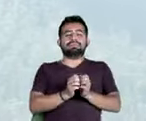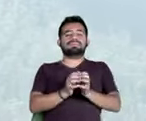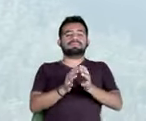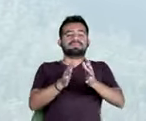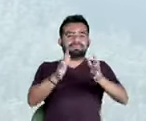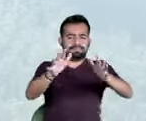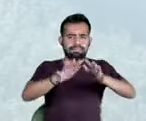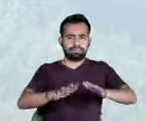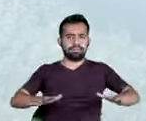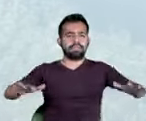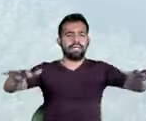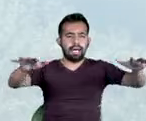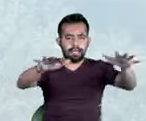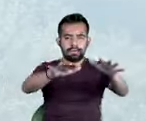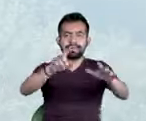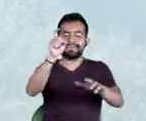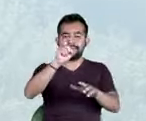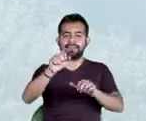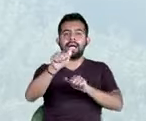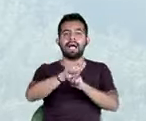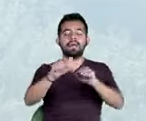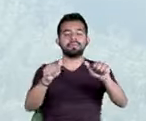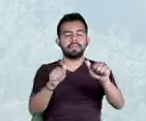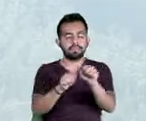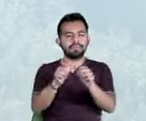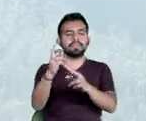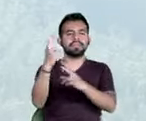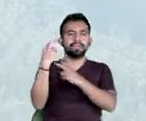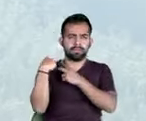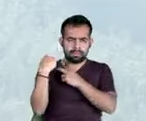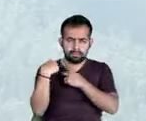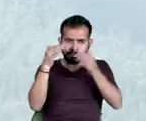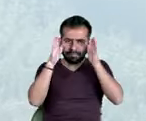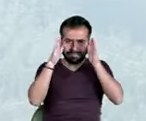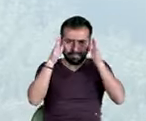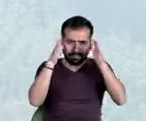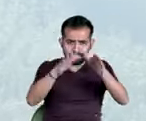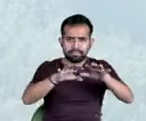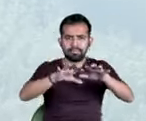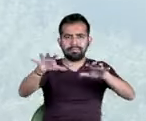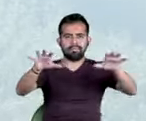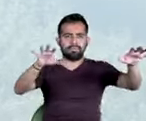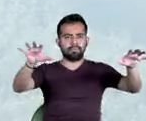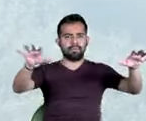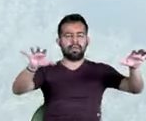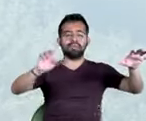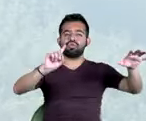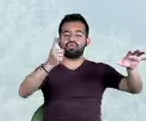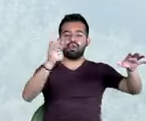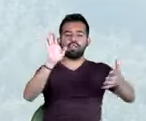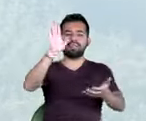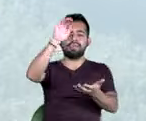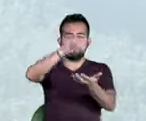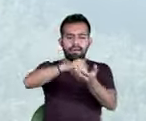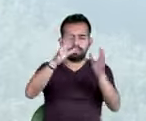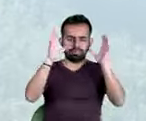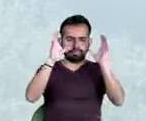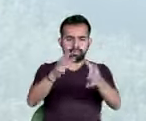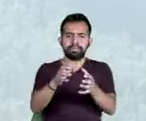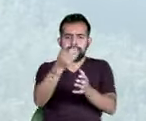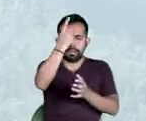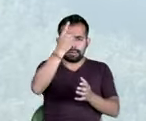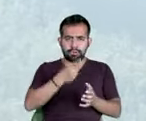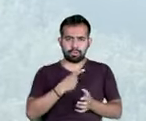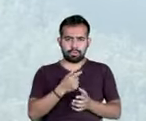un territorio que tiene que ser administrado de manera desconcentrada. No es lo central que hagamos y que tomemos las decisiones en el